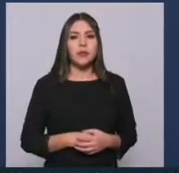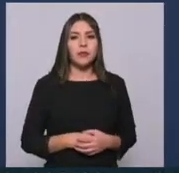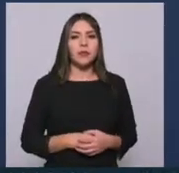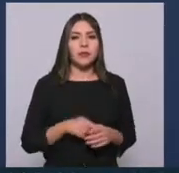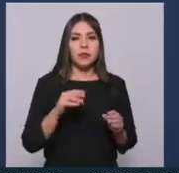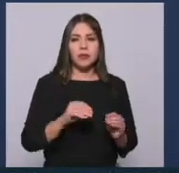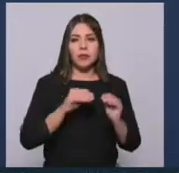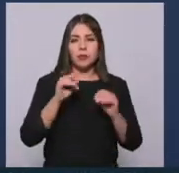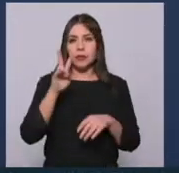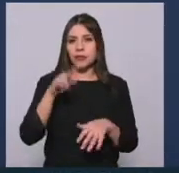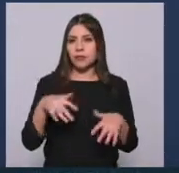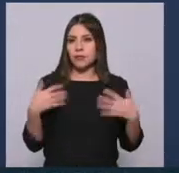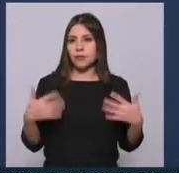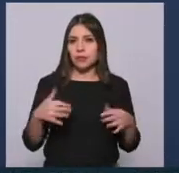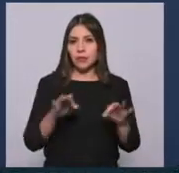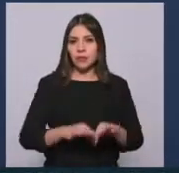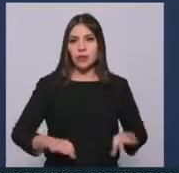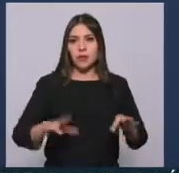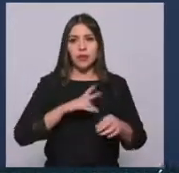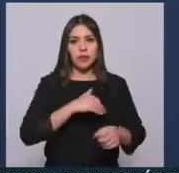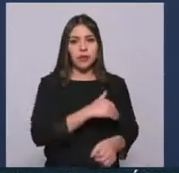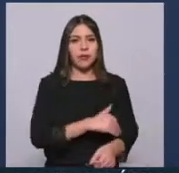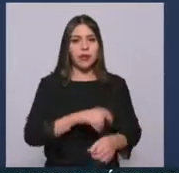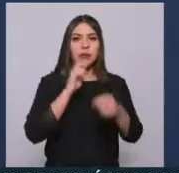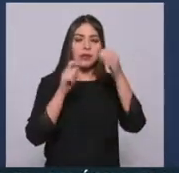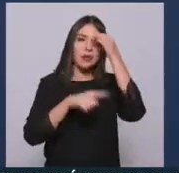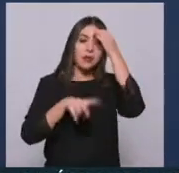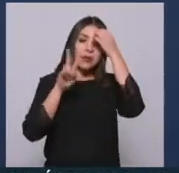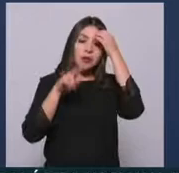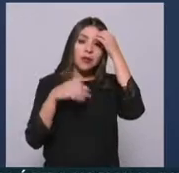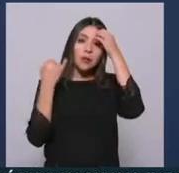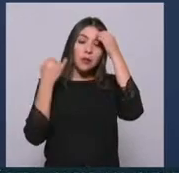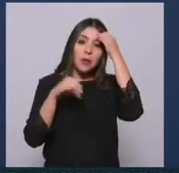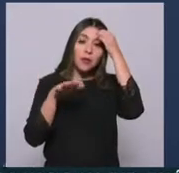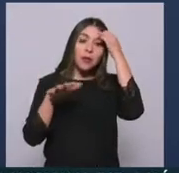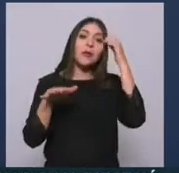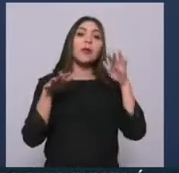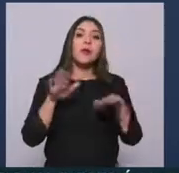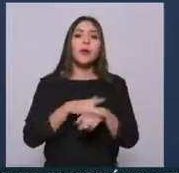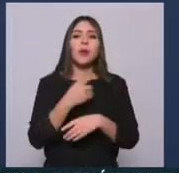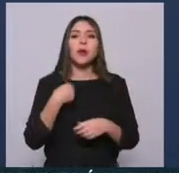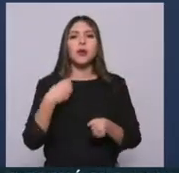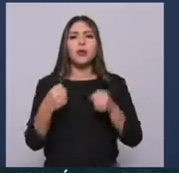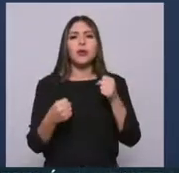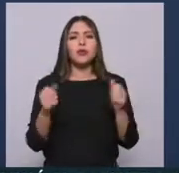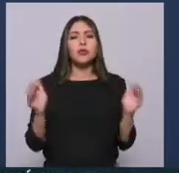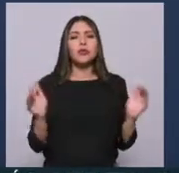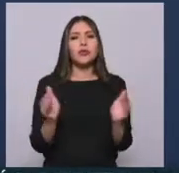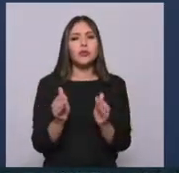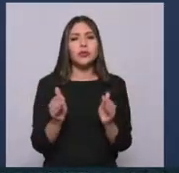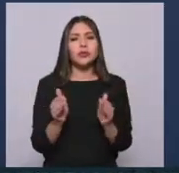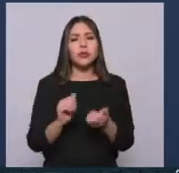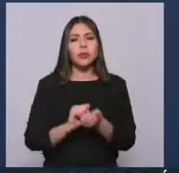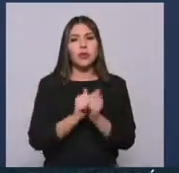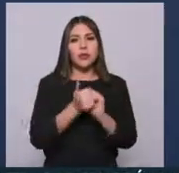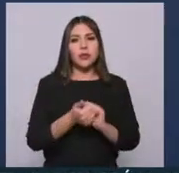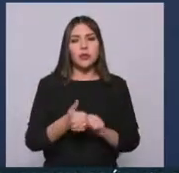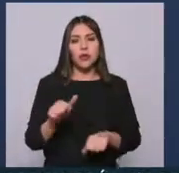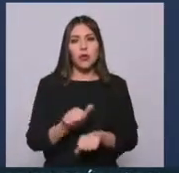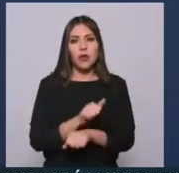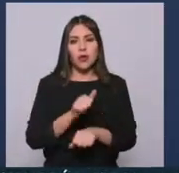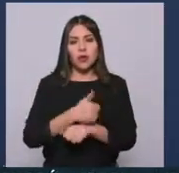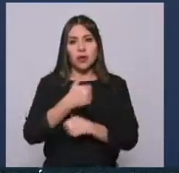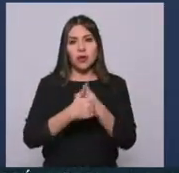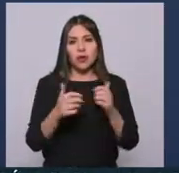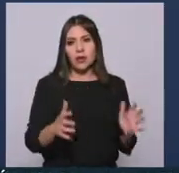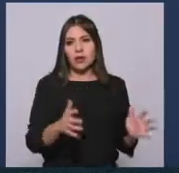muy impresionante para mi familia, de hecho. Fue algo que les impactó mucho, ya que de manejar coches chiquitos a manejar ya un auto de